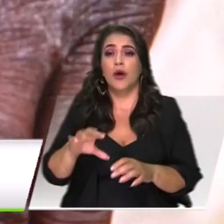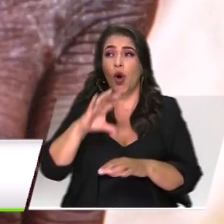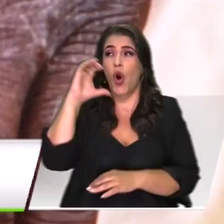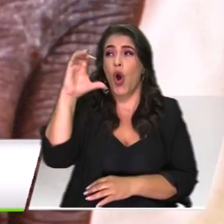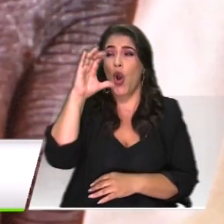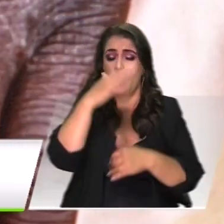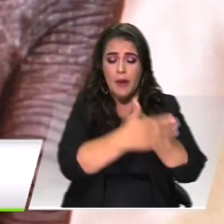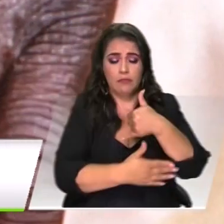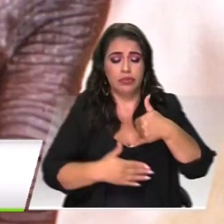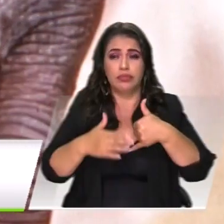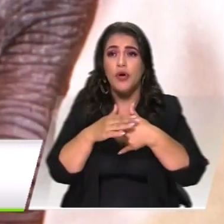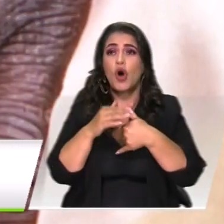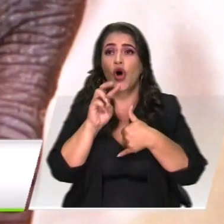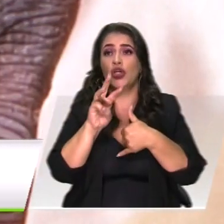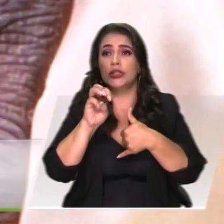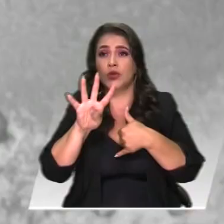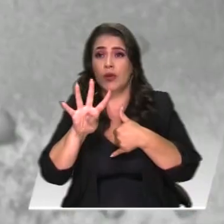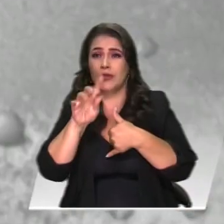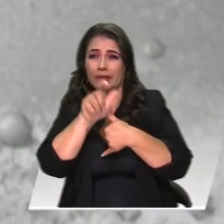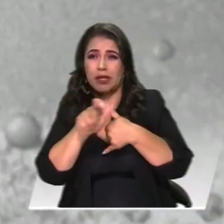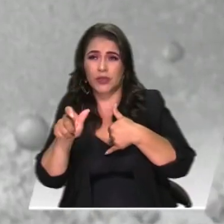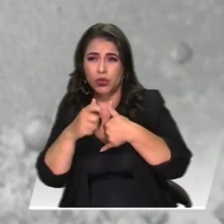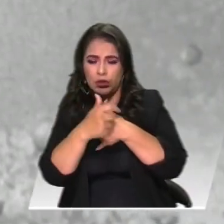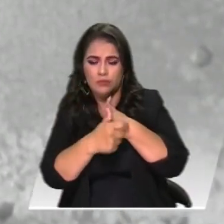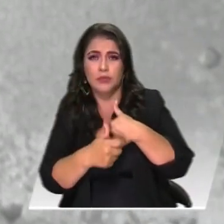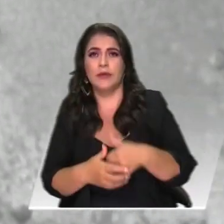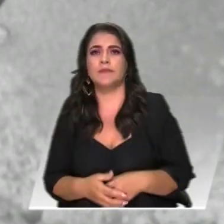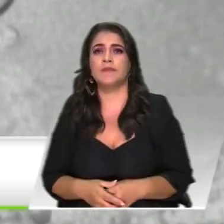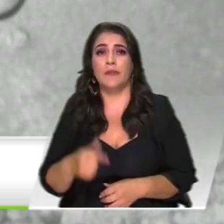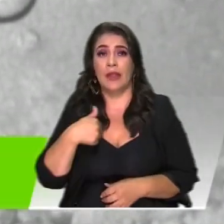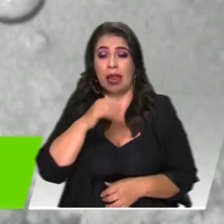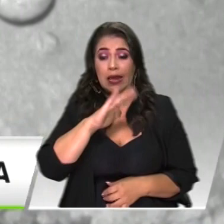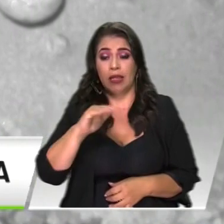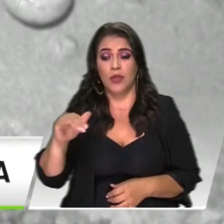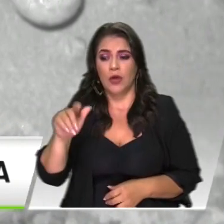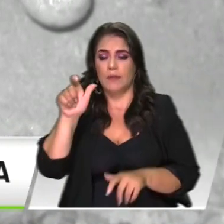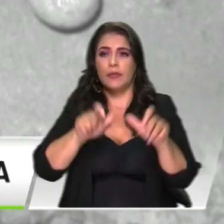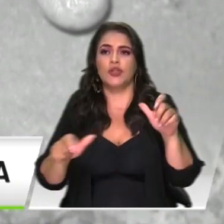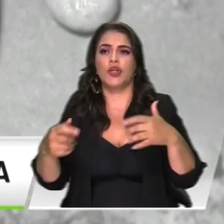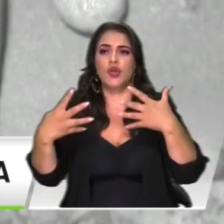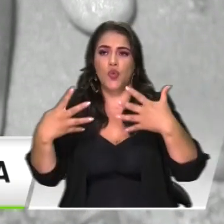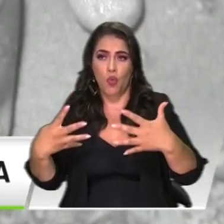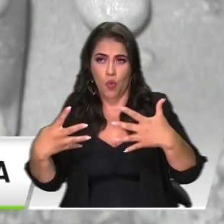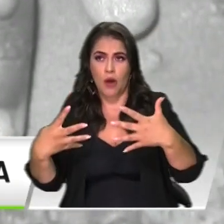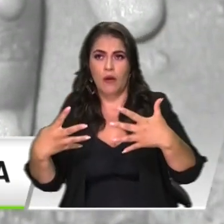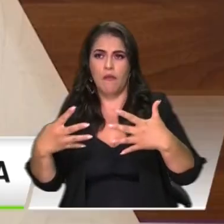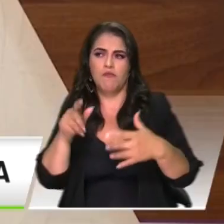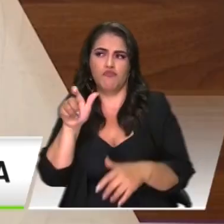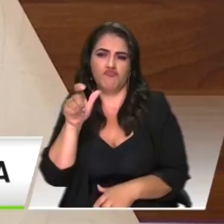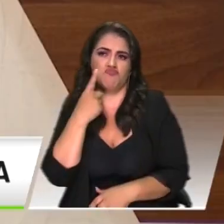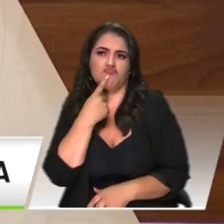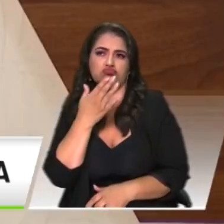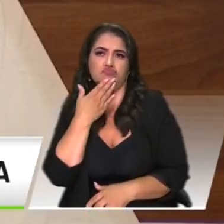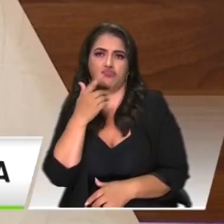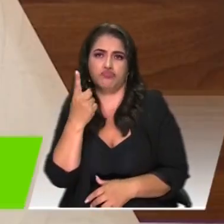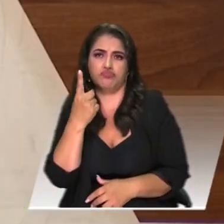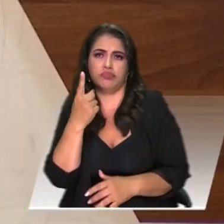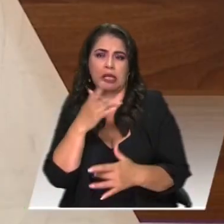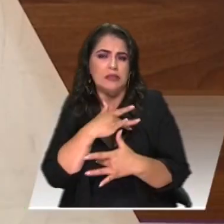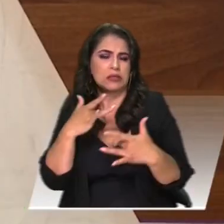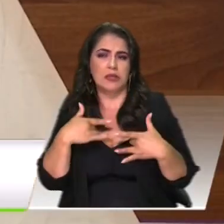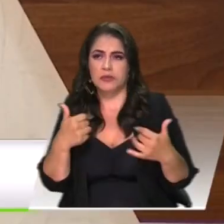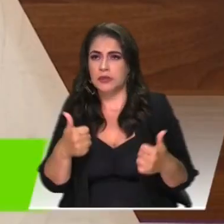Colombia ciudadanos de 37 años en promedio en Antioquia son nueve los diagnosticados y uno de ellos ya se recuperó la buena noticia